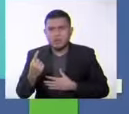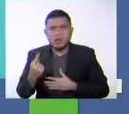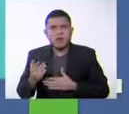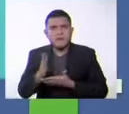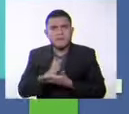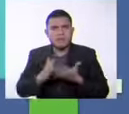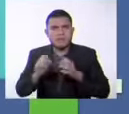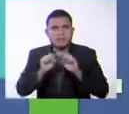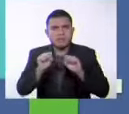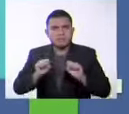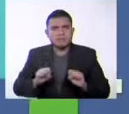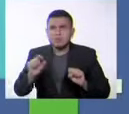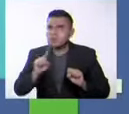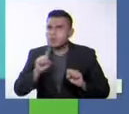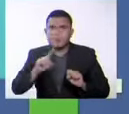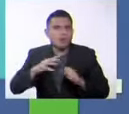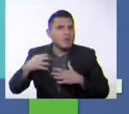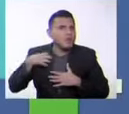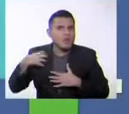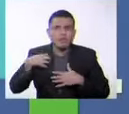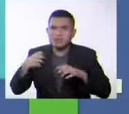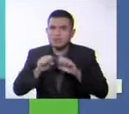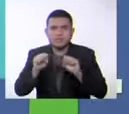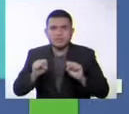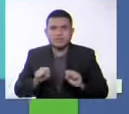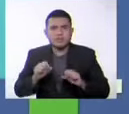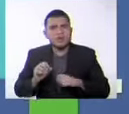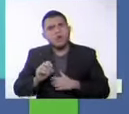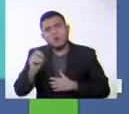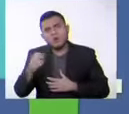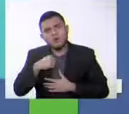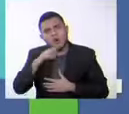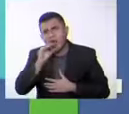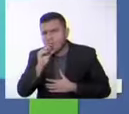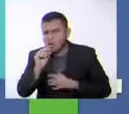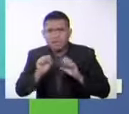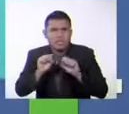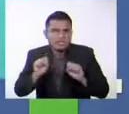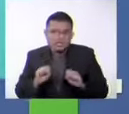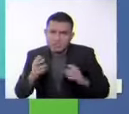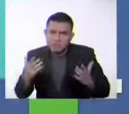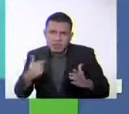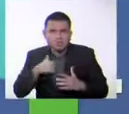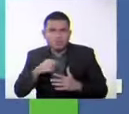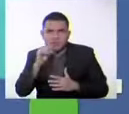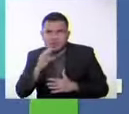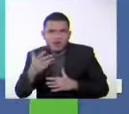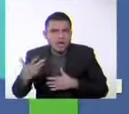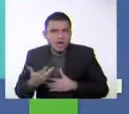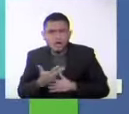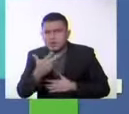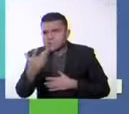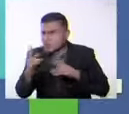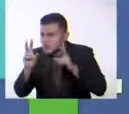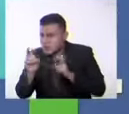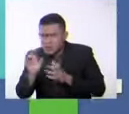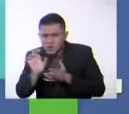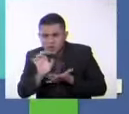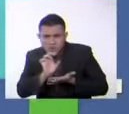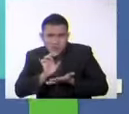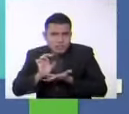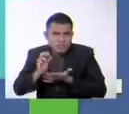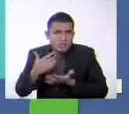sistema, no es el dueño del sistema. Cuando hablo de sistema me refiero a todos los elementos o de los ecosistemas con los que